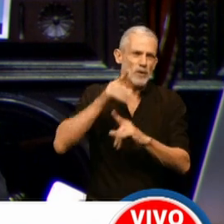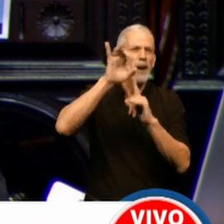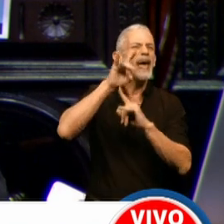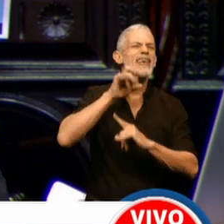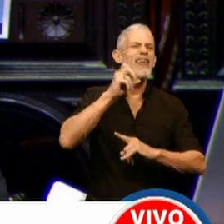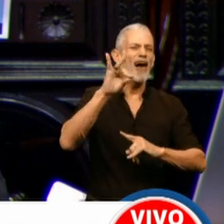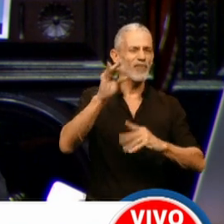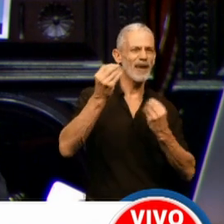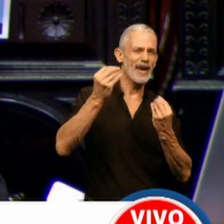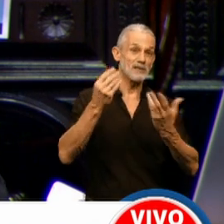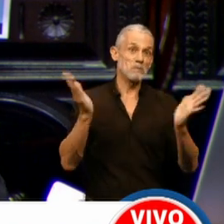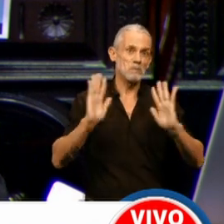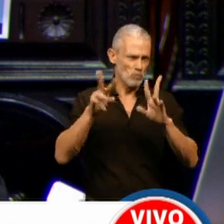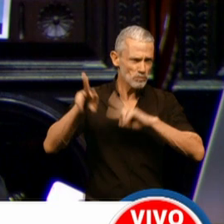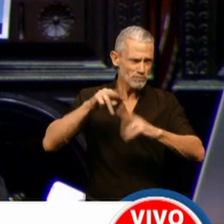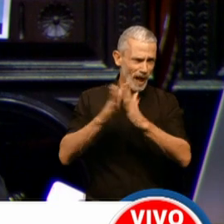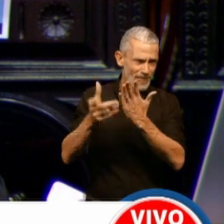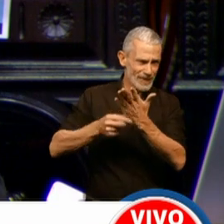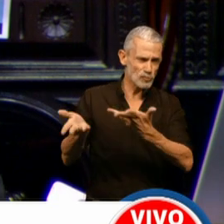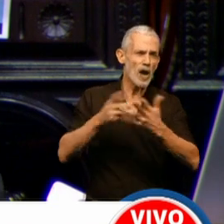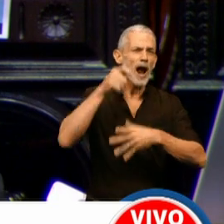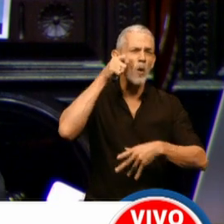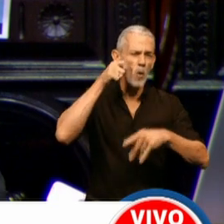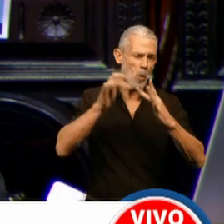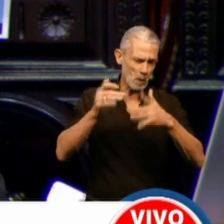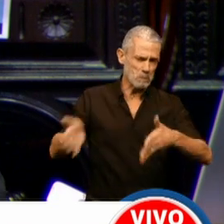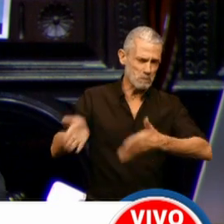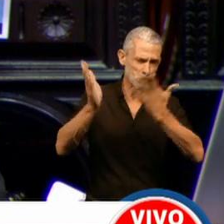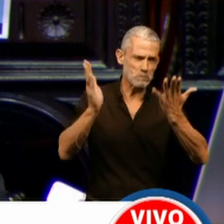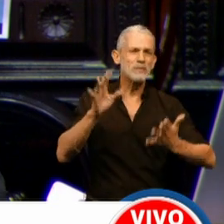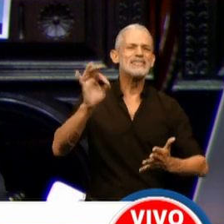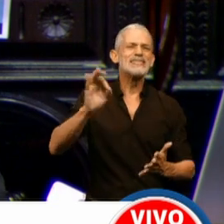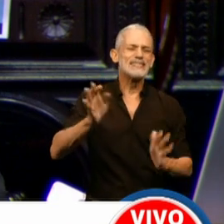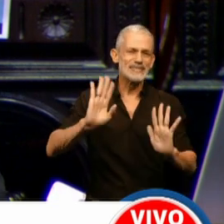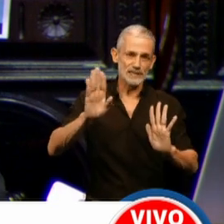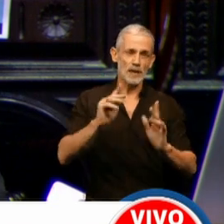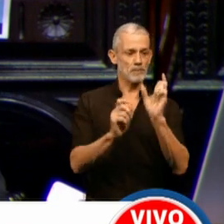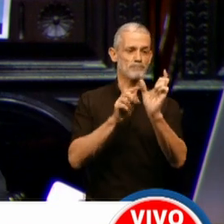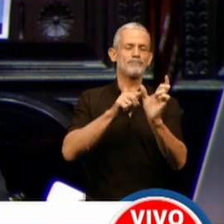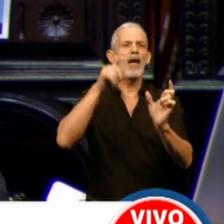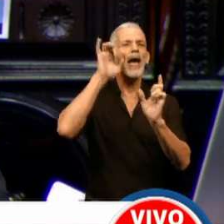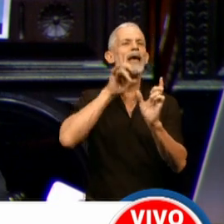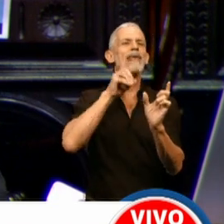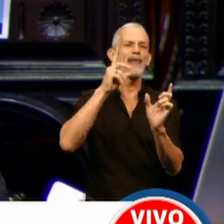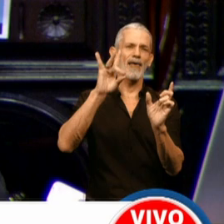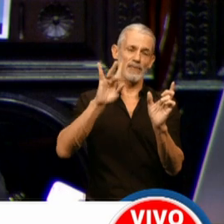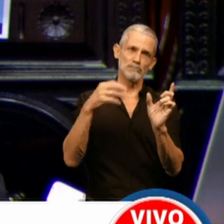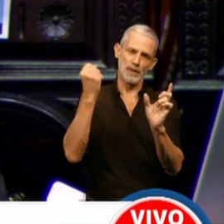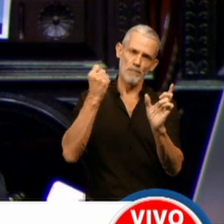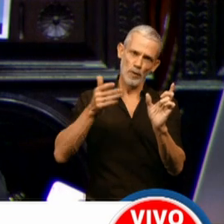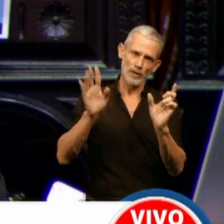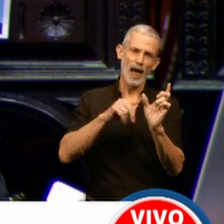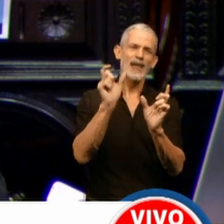esa palabra pero la pueden buscar en el diccionario la pueden nuclear porque ahora me parece que tenemos que hablar de cosas más importantes